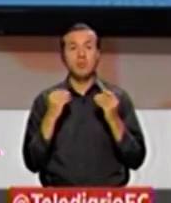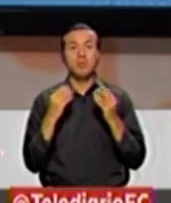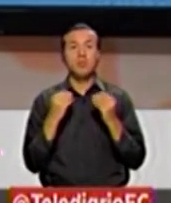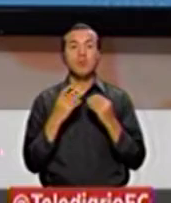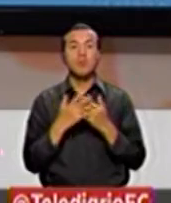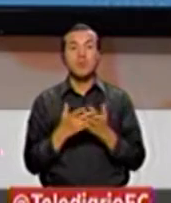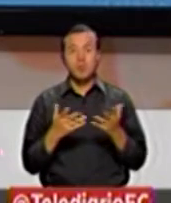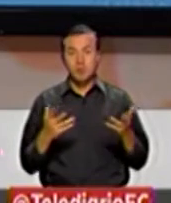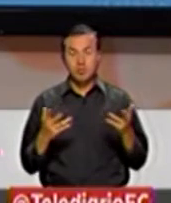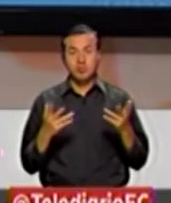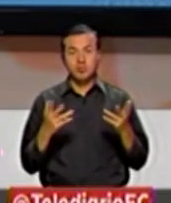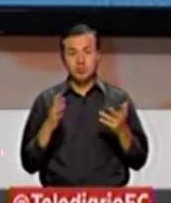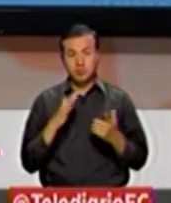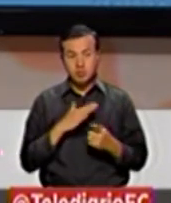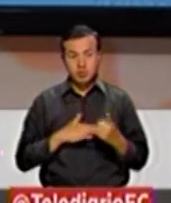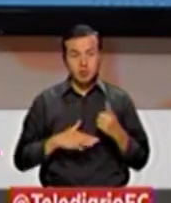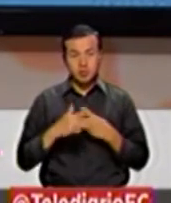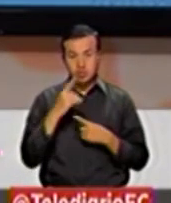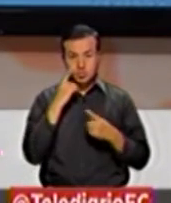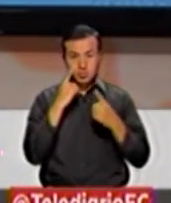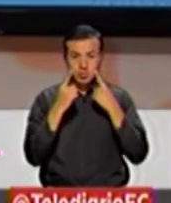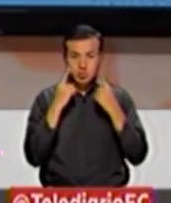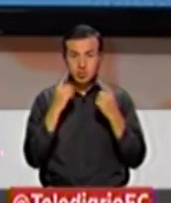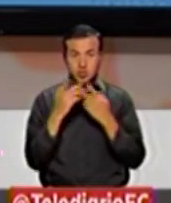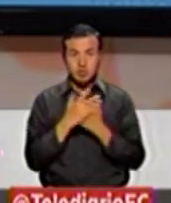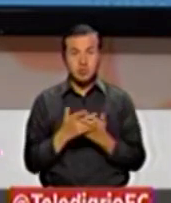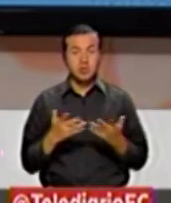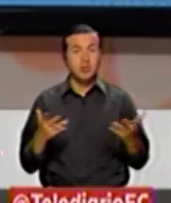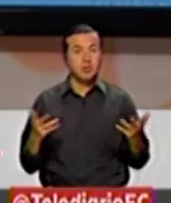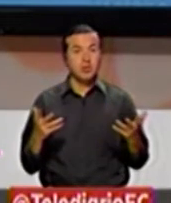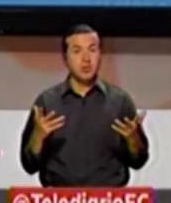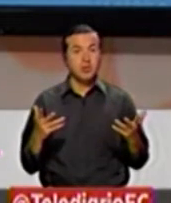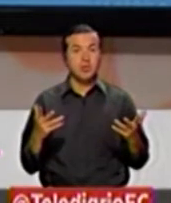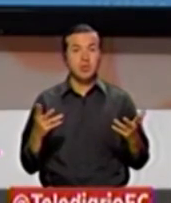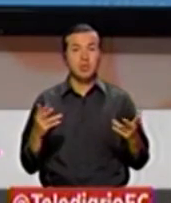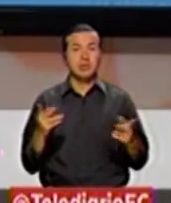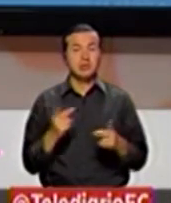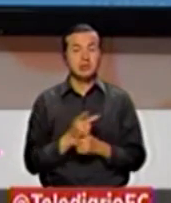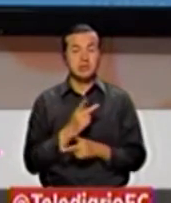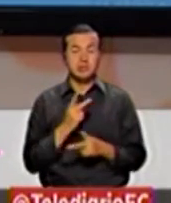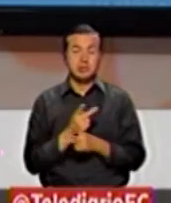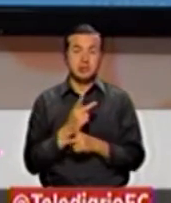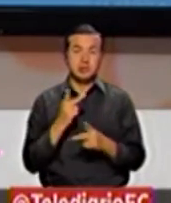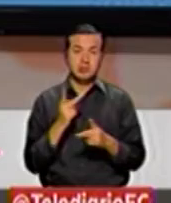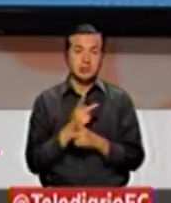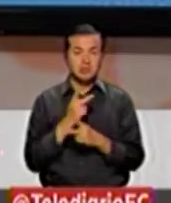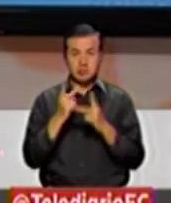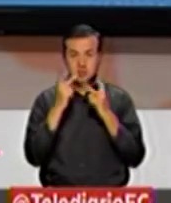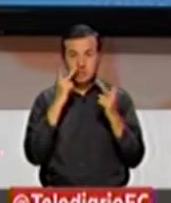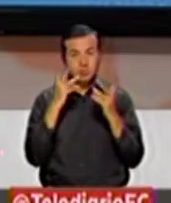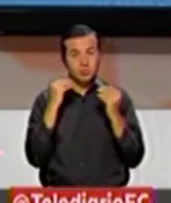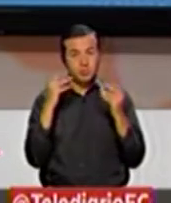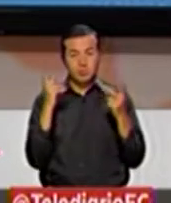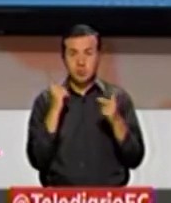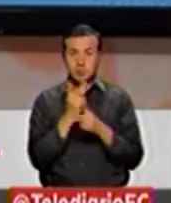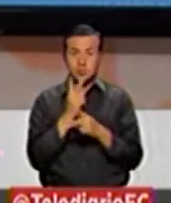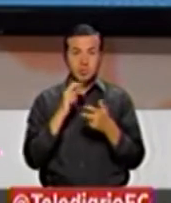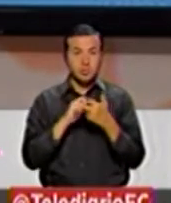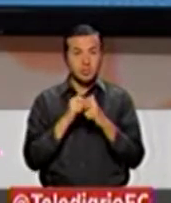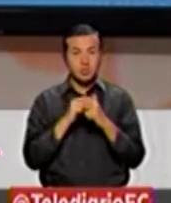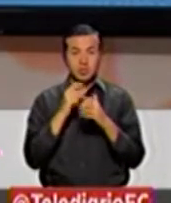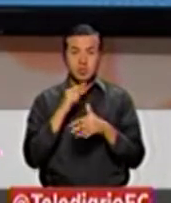de escenarios que se convierten en una radiografía macabra del estado